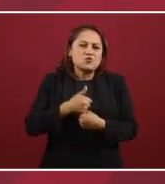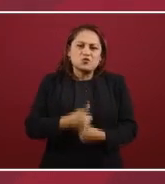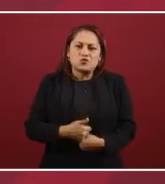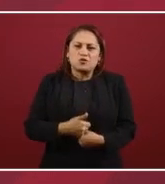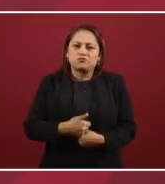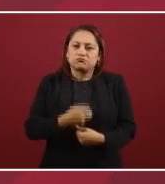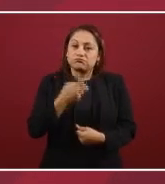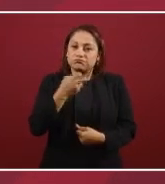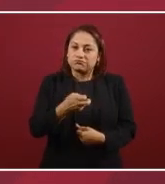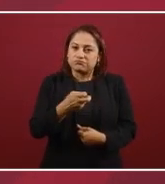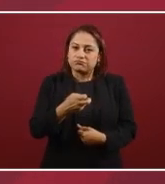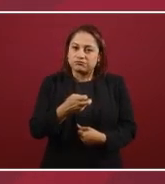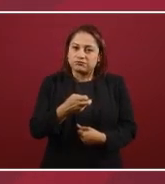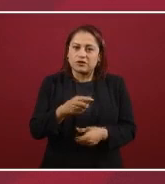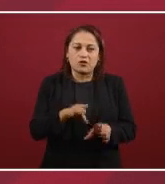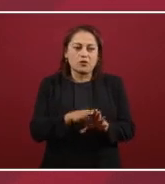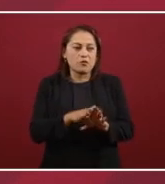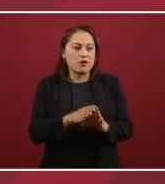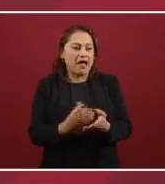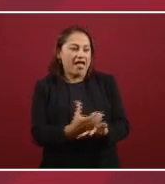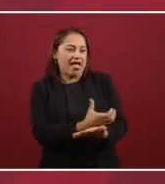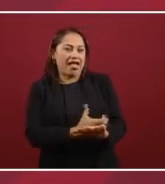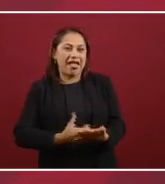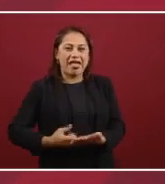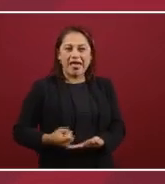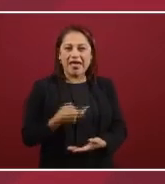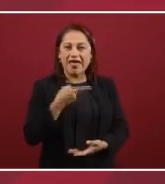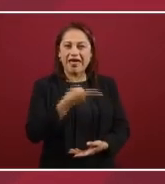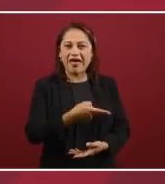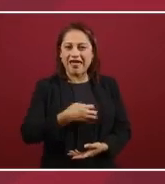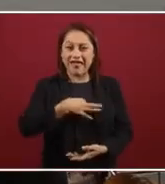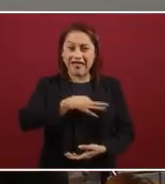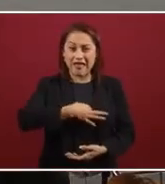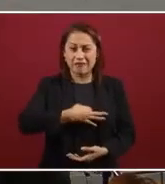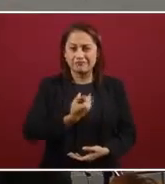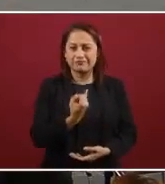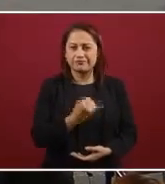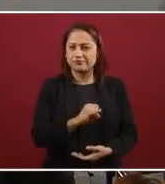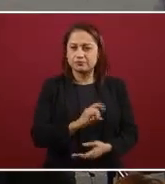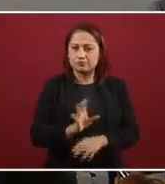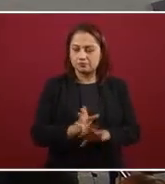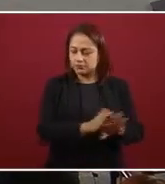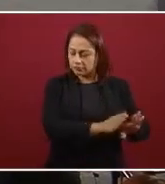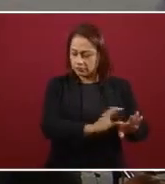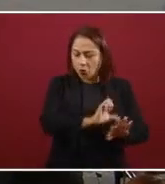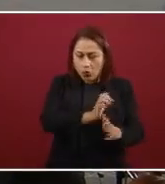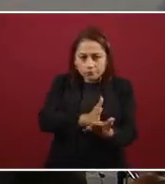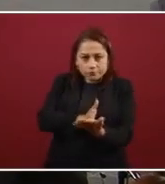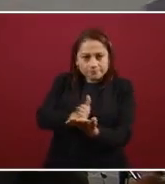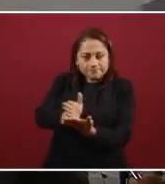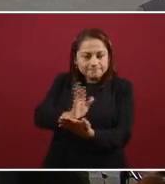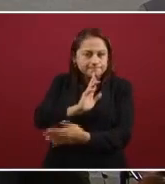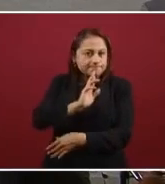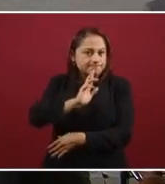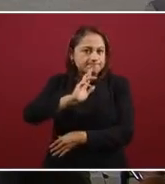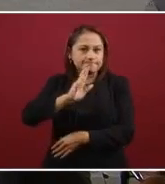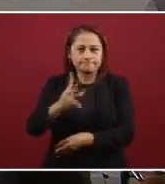optar por el lujo barato. Entonces, Esta campaña lleva